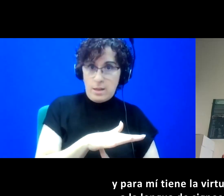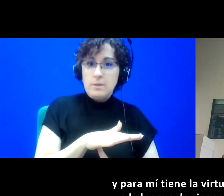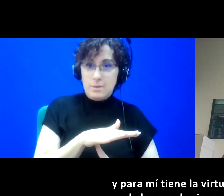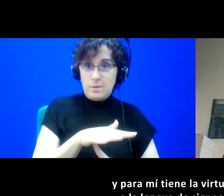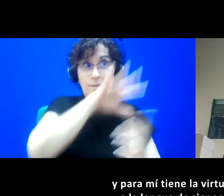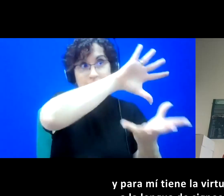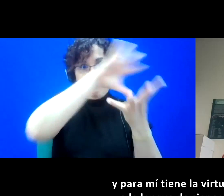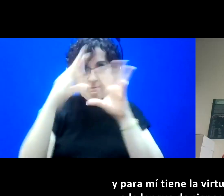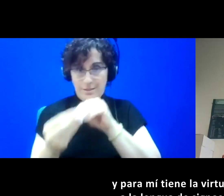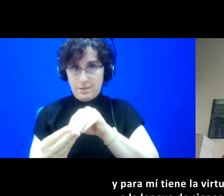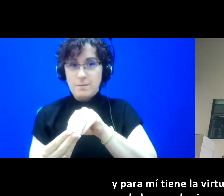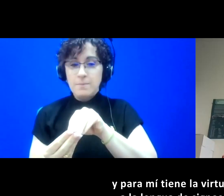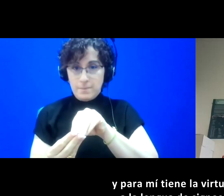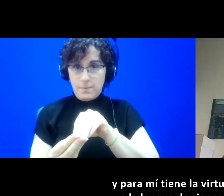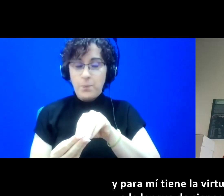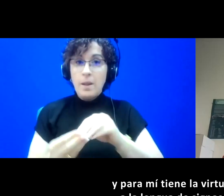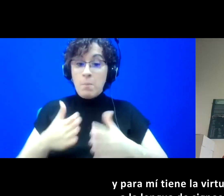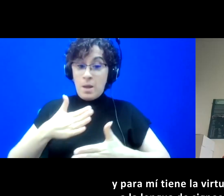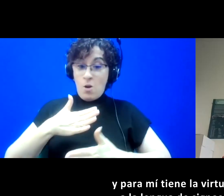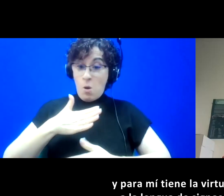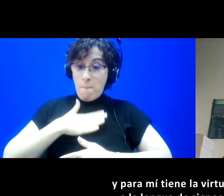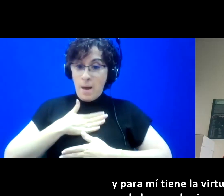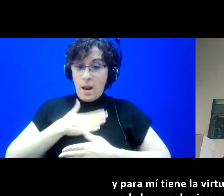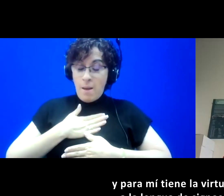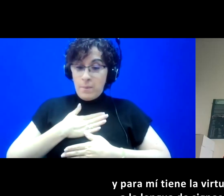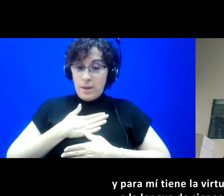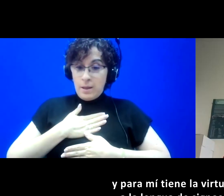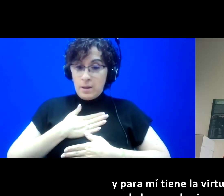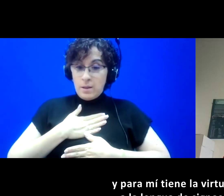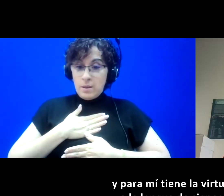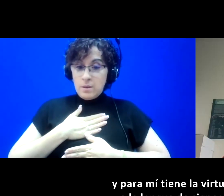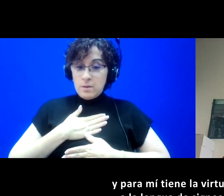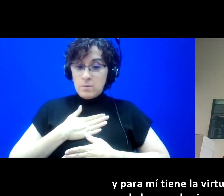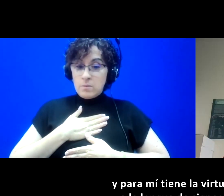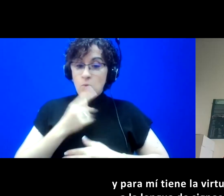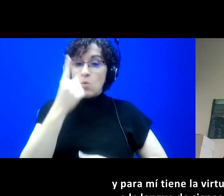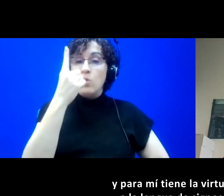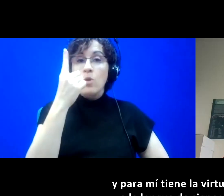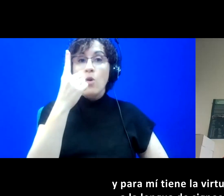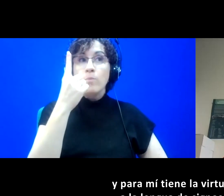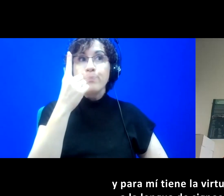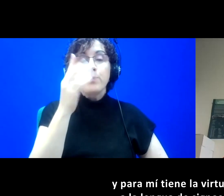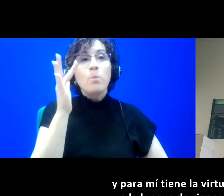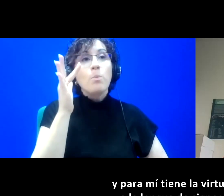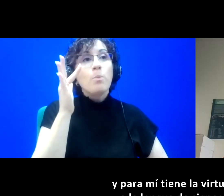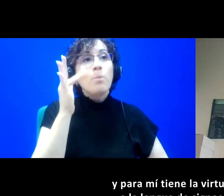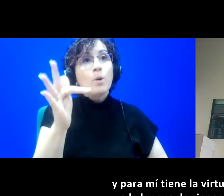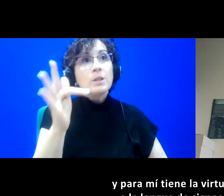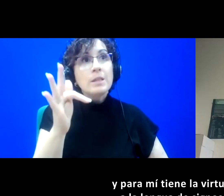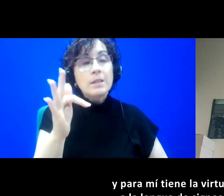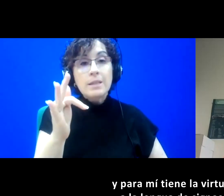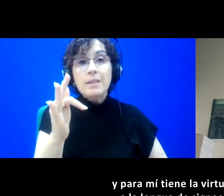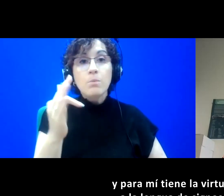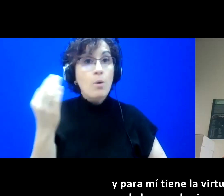Y para mí tiene la virtud de poner a la lengua de